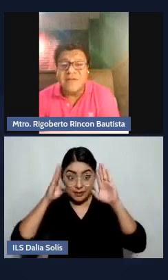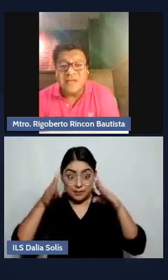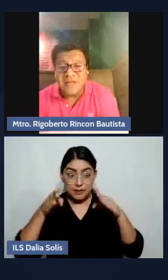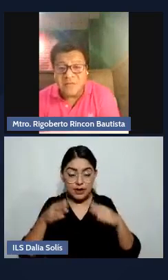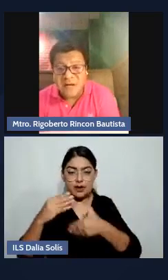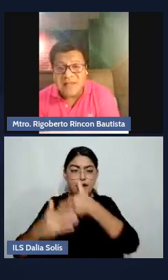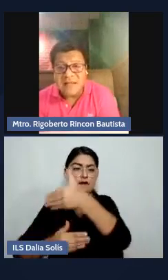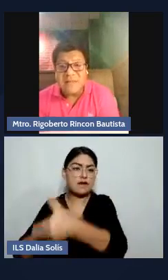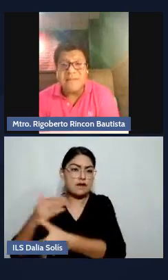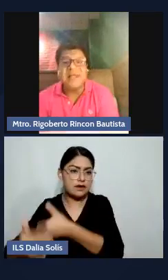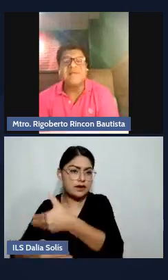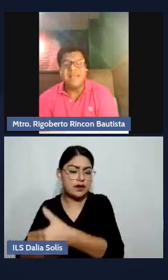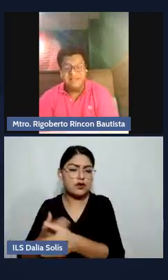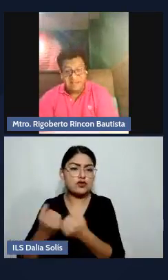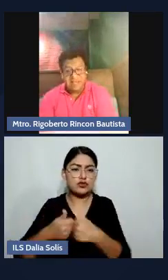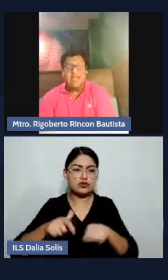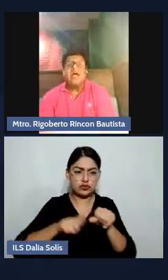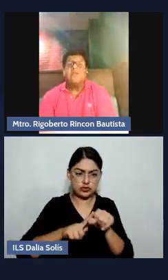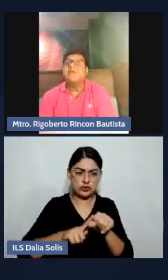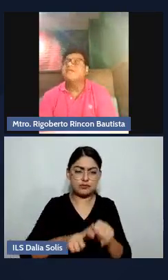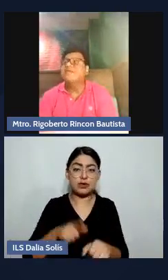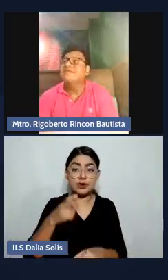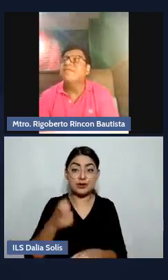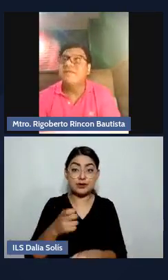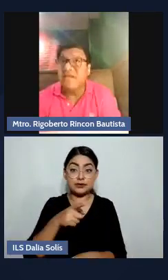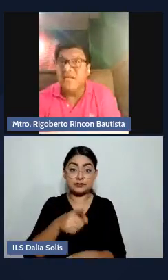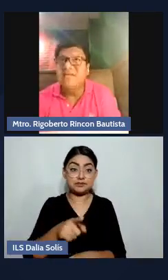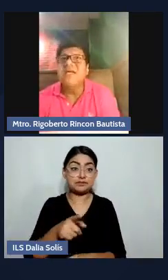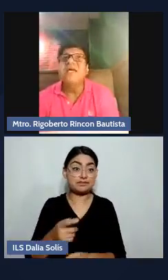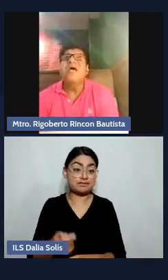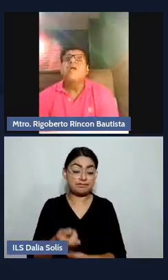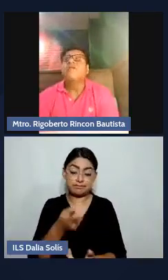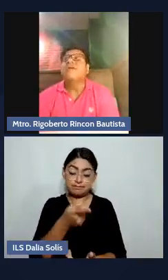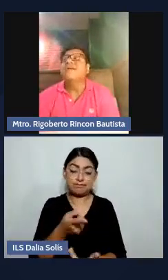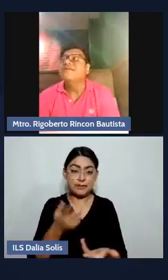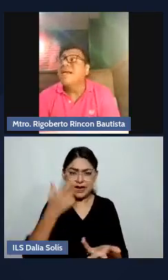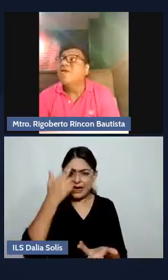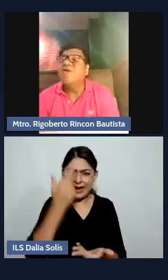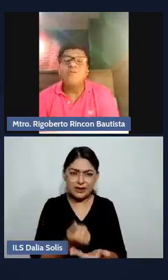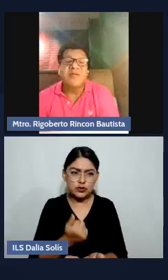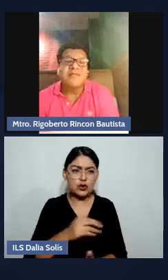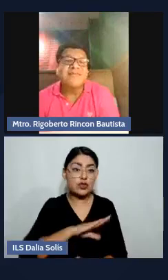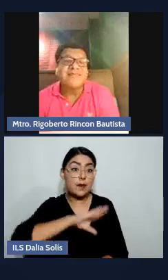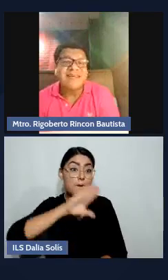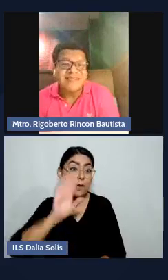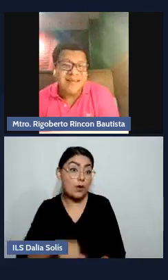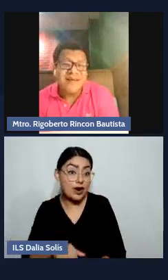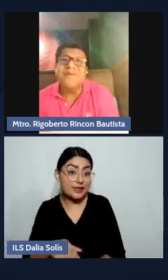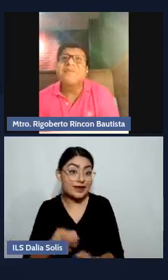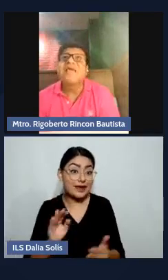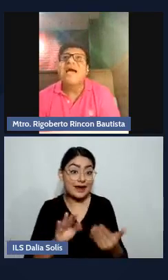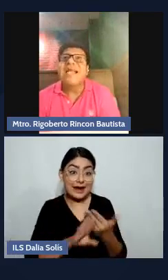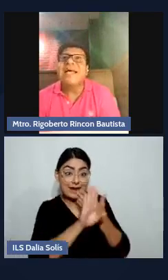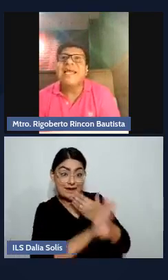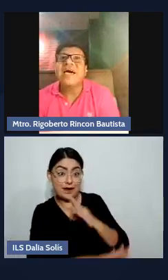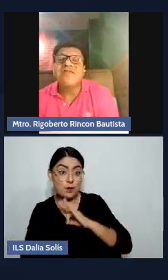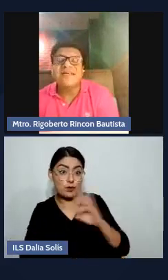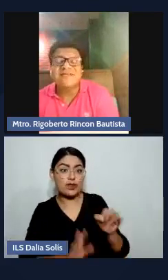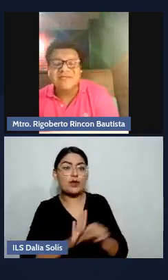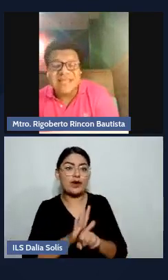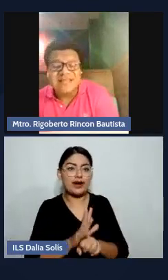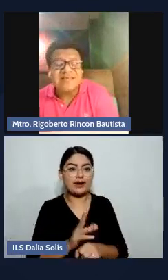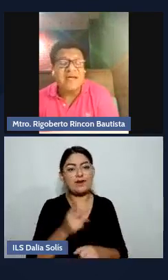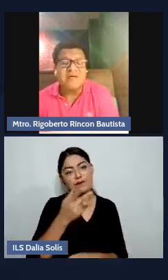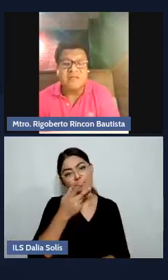muerte prevenible. ¿Por qué se dice prevenible? Porque es algo completamente externo. Al agregar una sustancia a